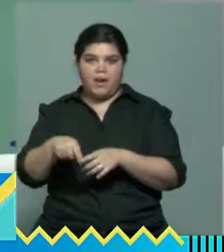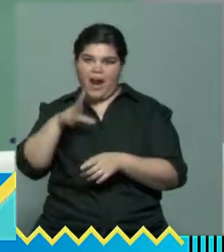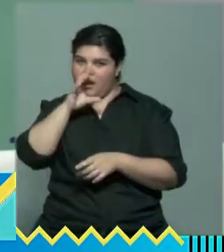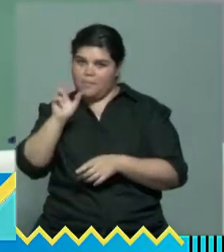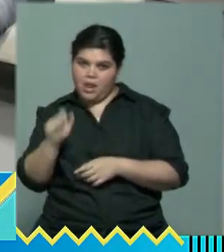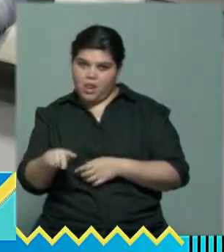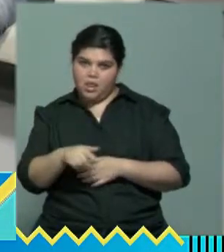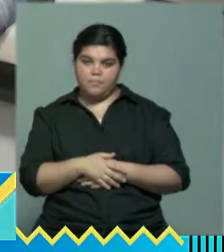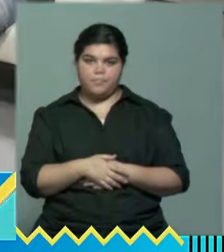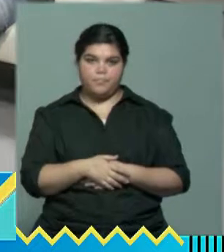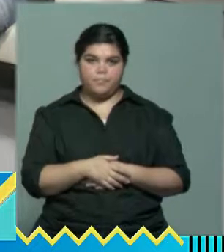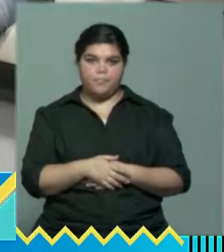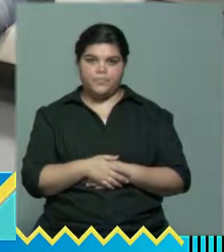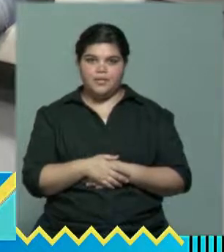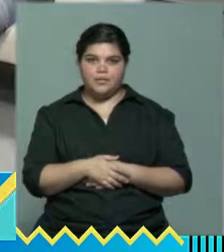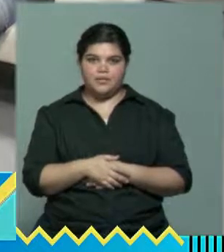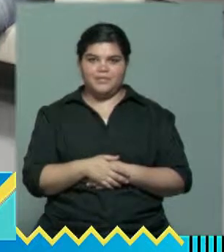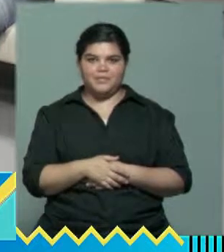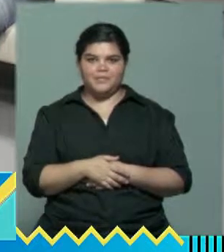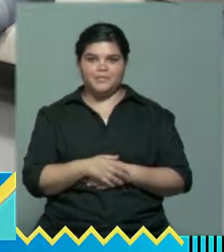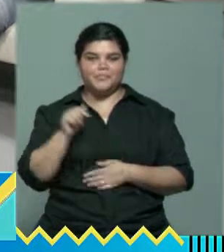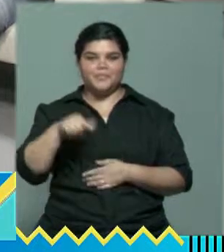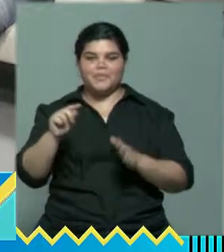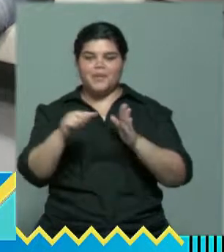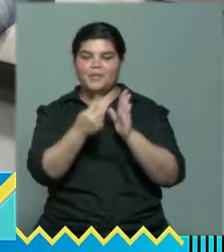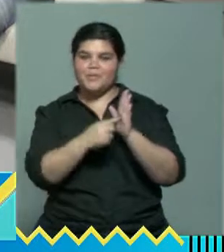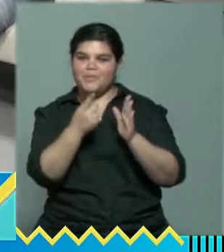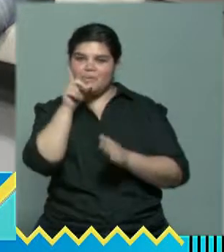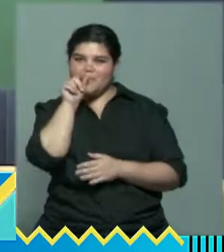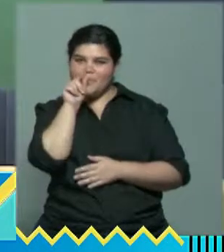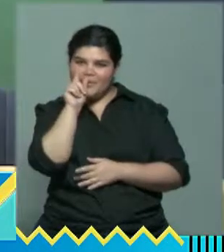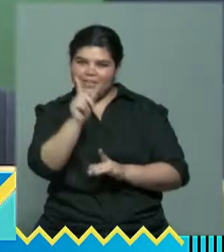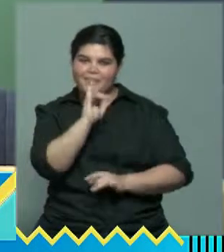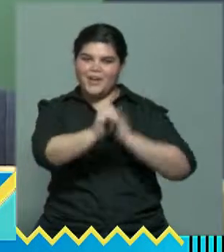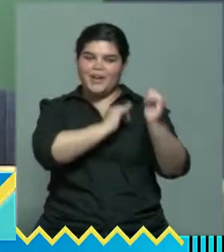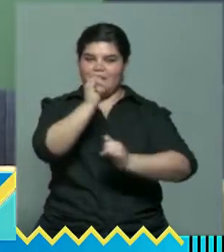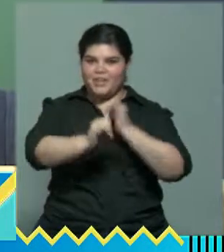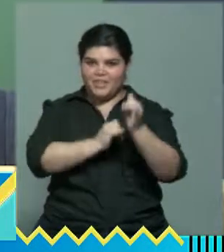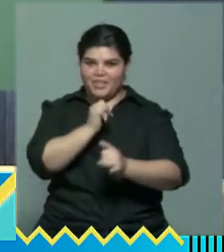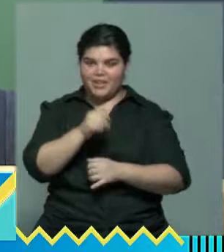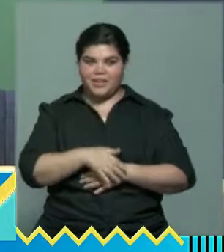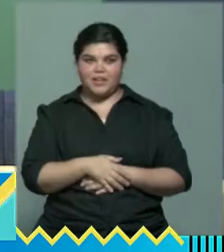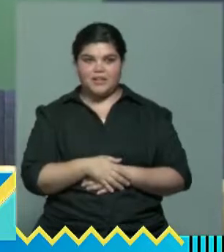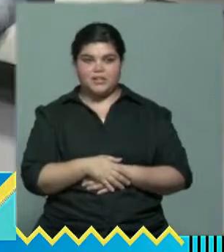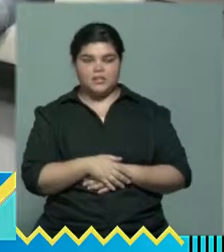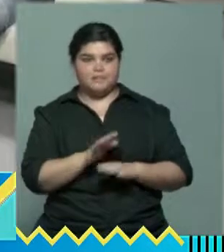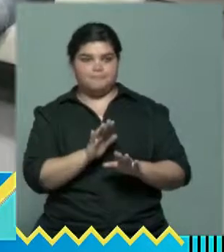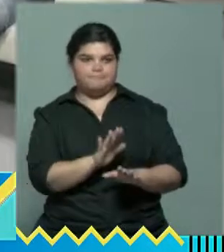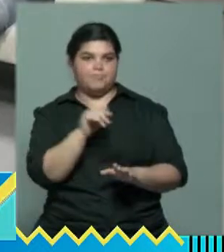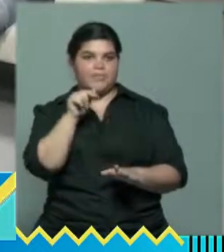cierto? Bien, bien. Bueno, hay muchos tips que también tendríamos que ir mencionando porque en esta modificación...